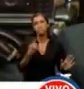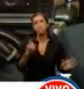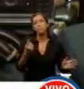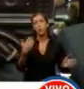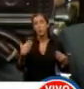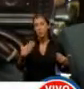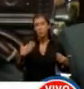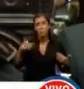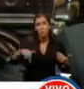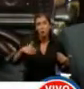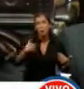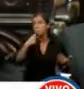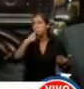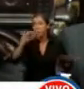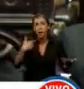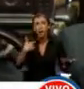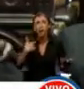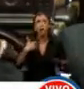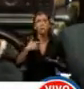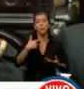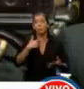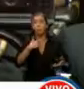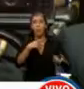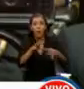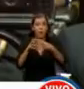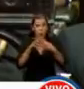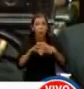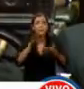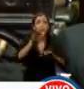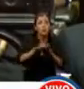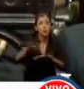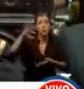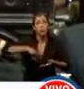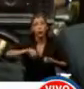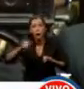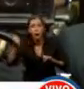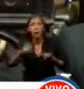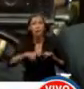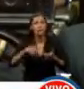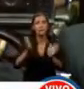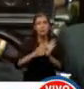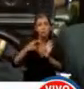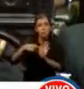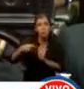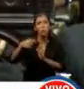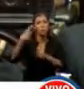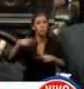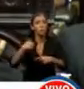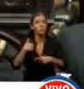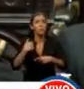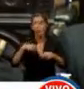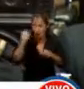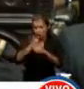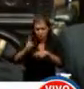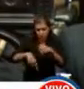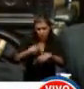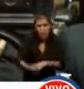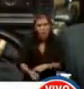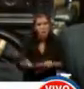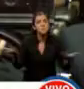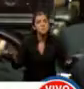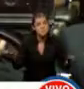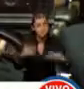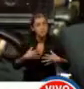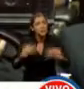ganancias, monotributo, quedándonos hasta mañana, y sé que le estaríamos haciendo un favor enorme seguramente